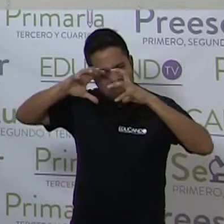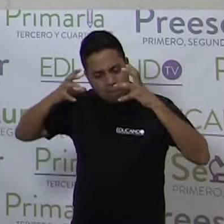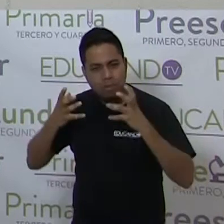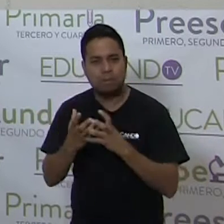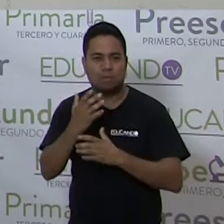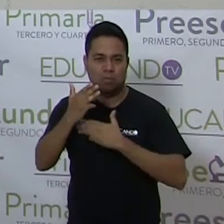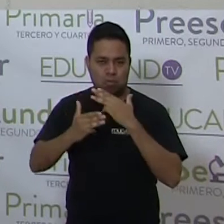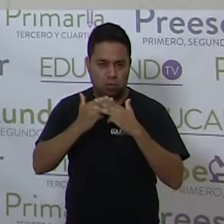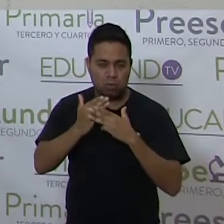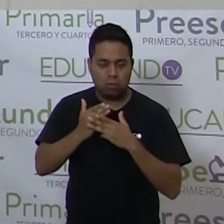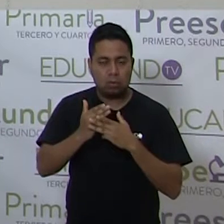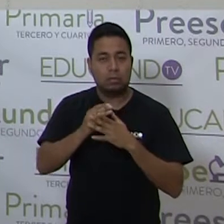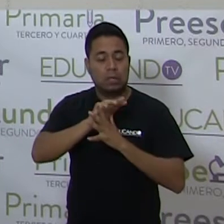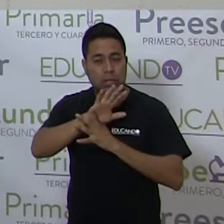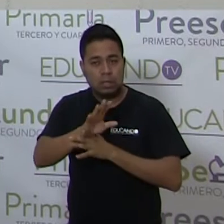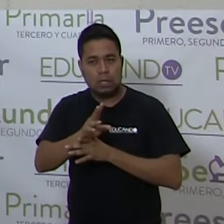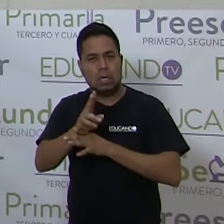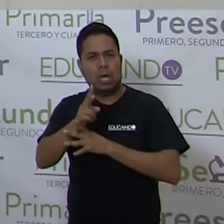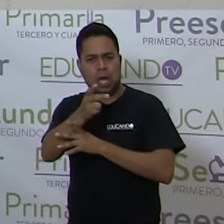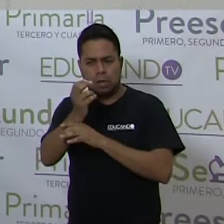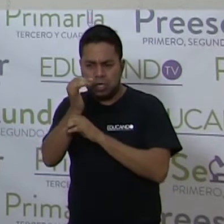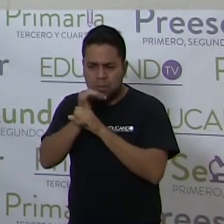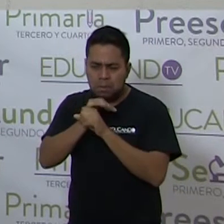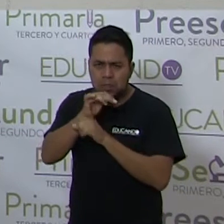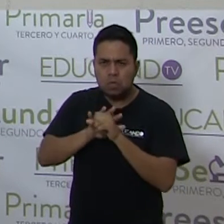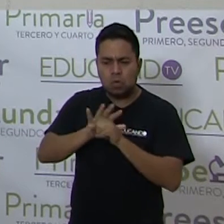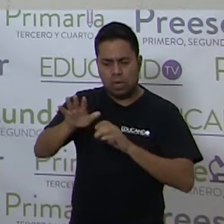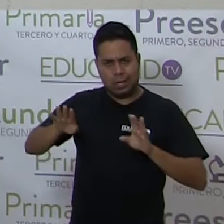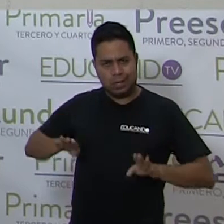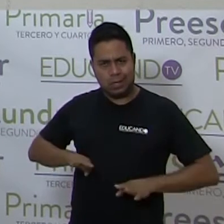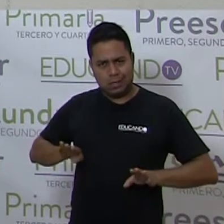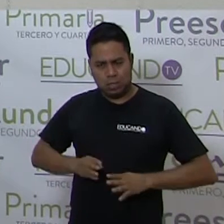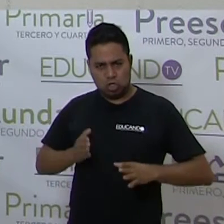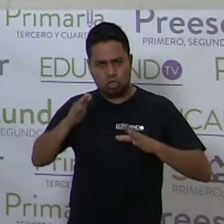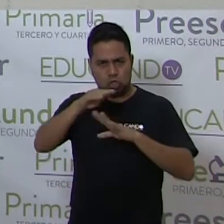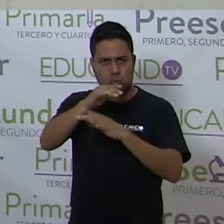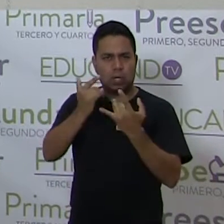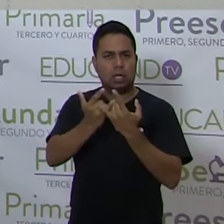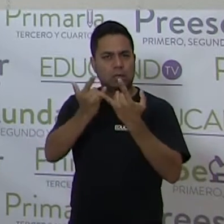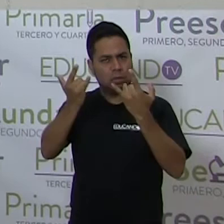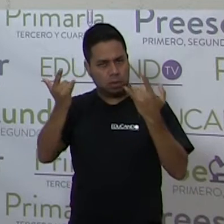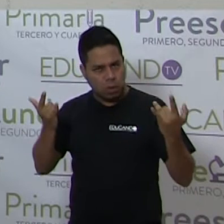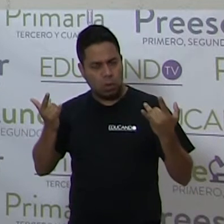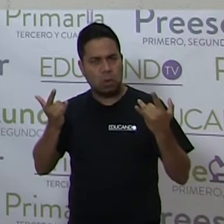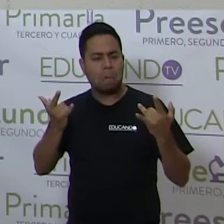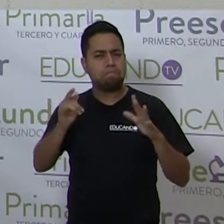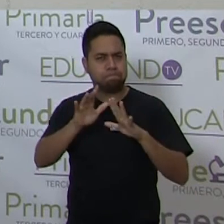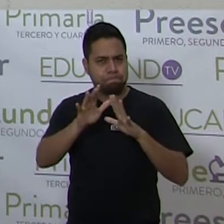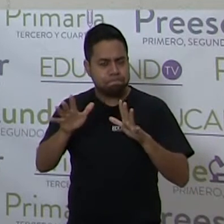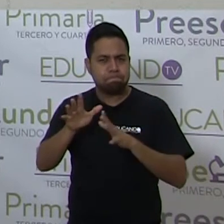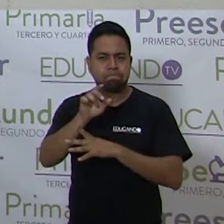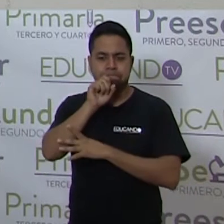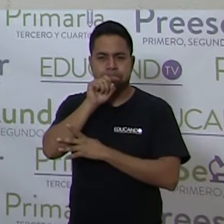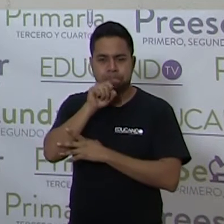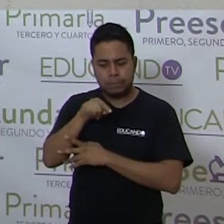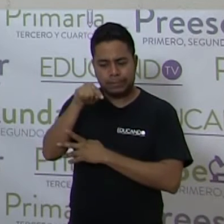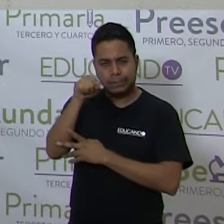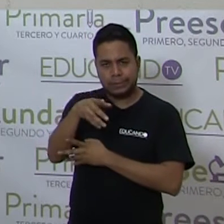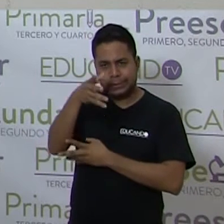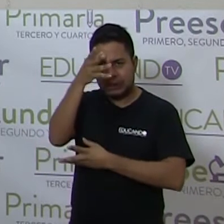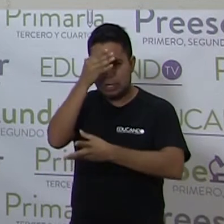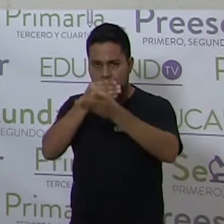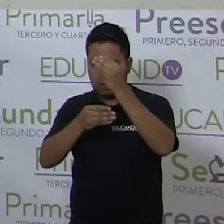Hemos visto e investigado algunas características de los mitos y leyendas. También hemos